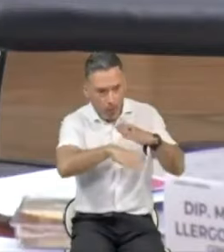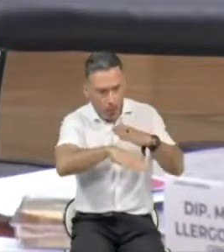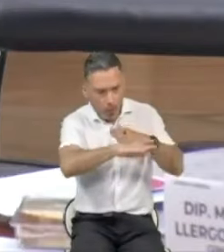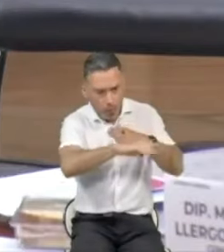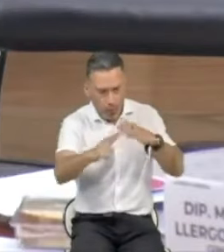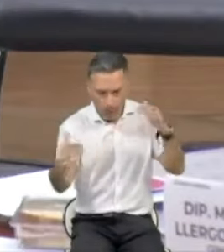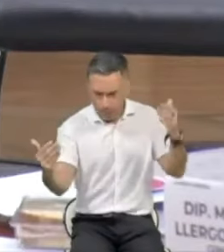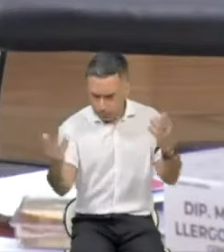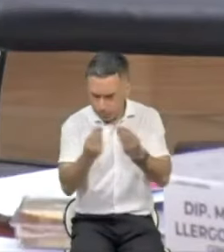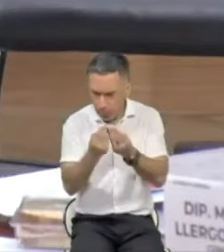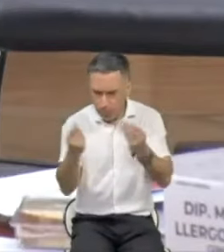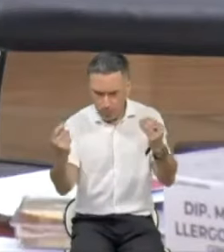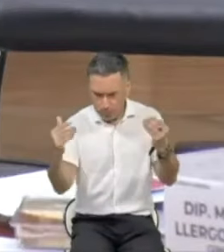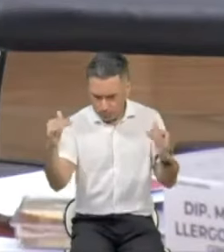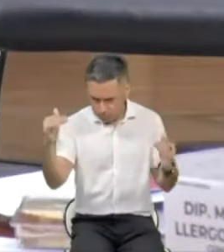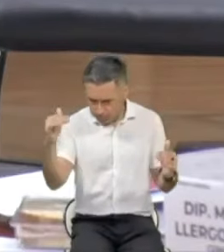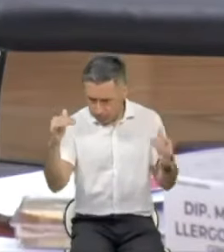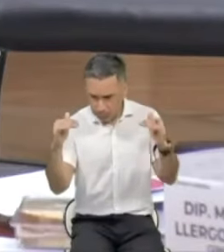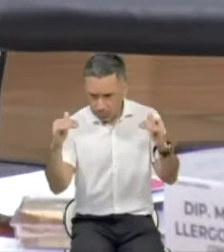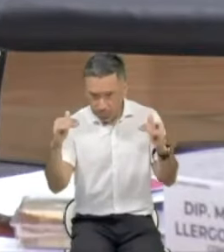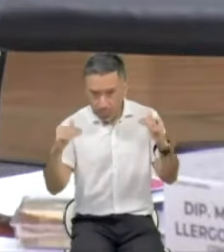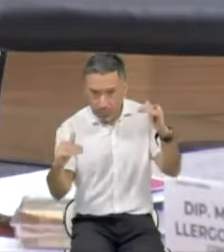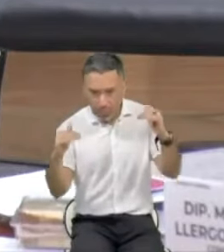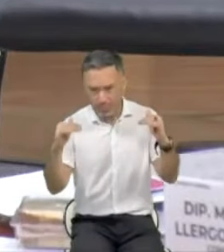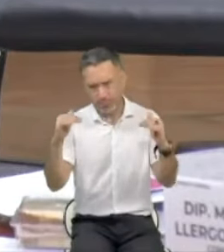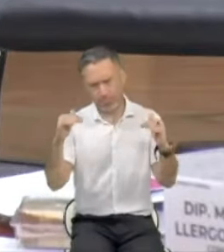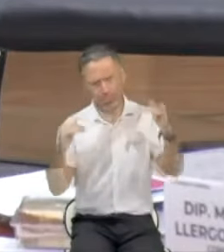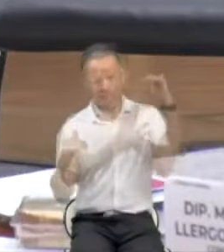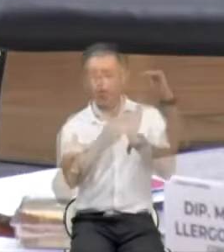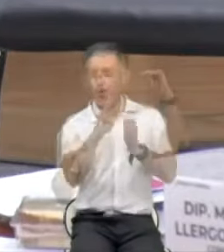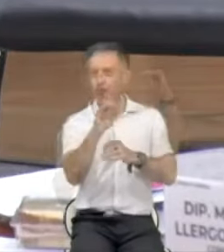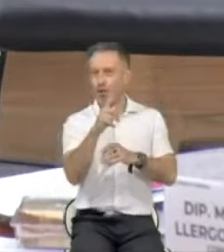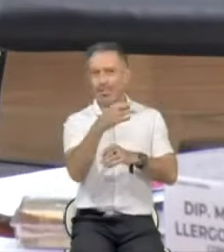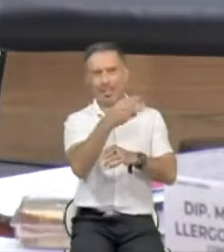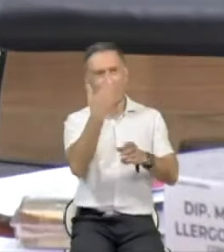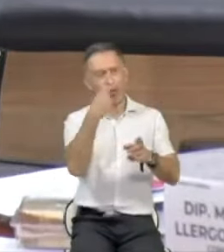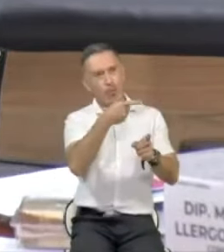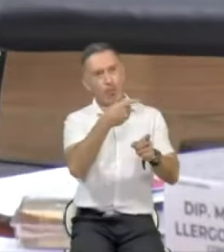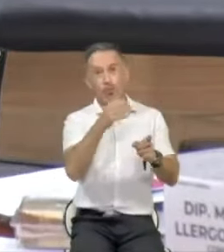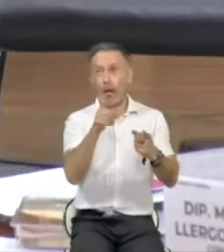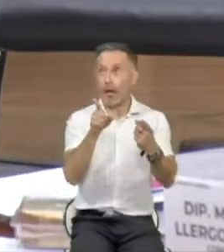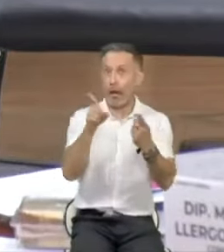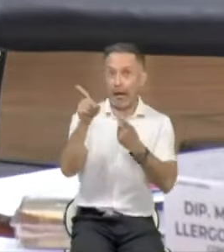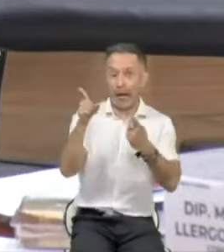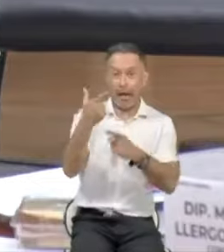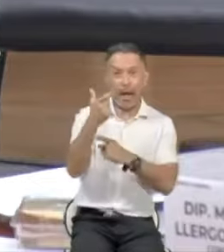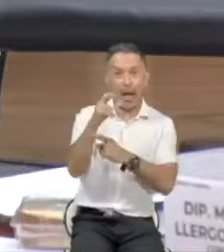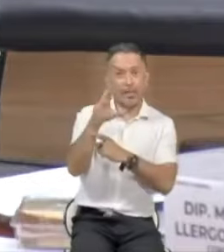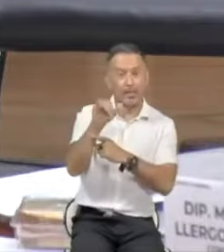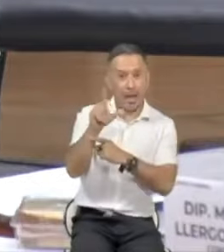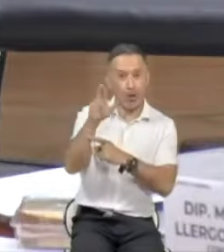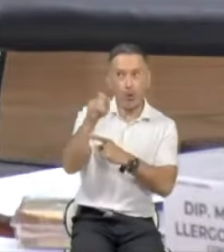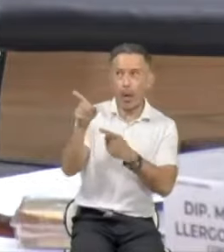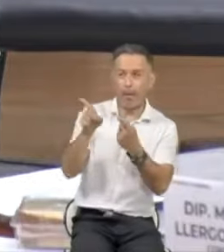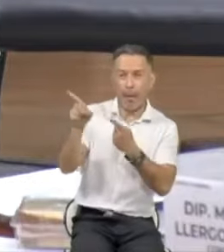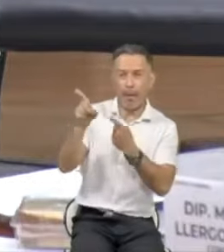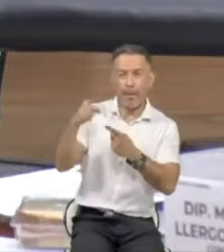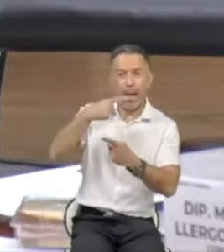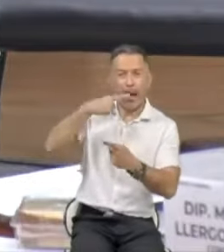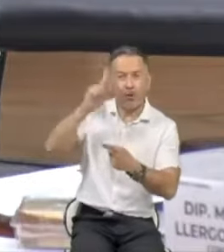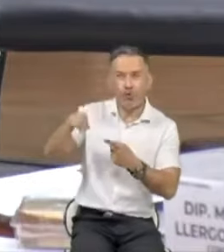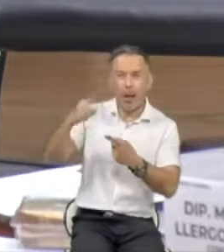atreven a venirle a mentir a la gente pero ahora que estos mismos están